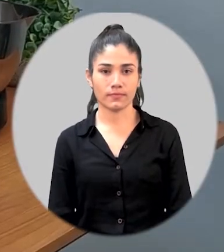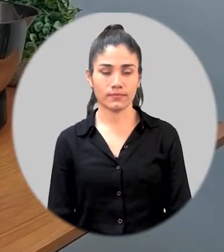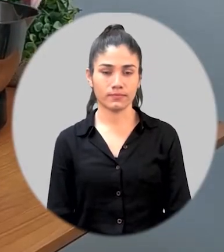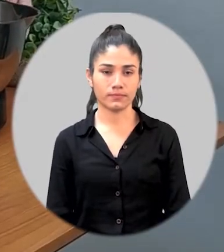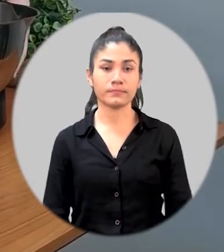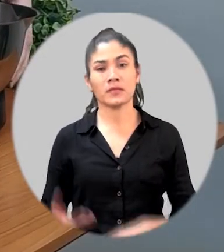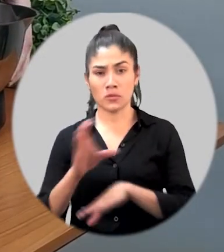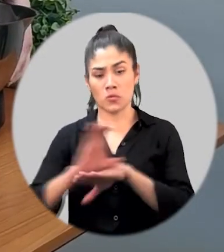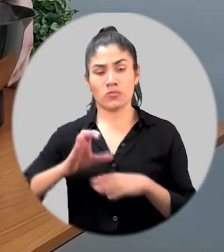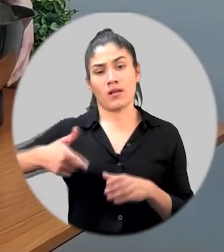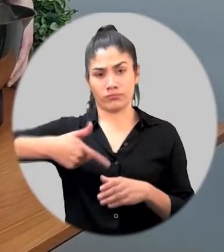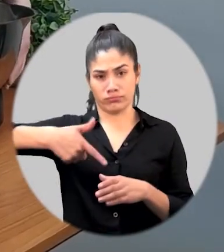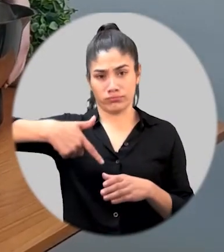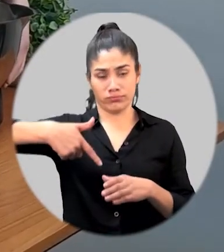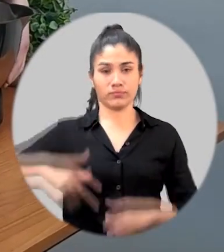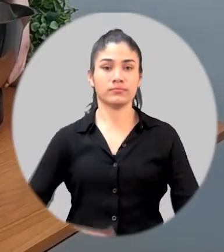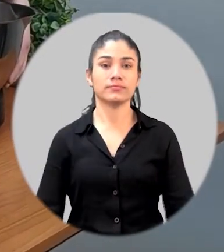seguimos batiendo.